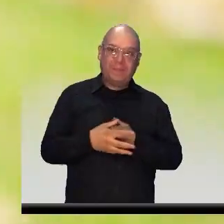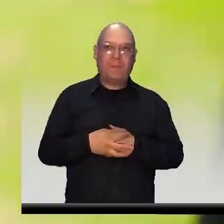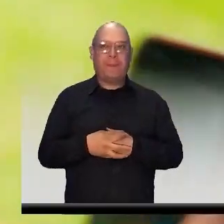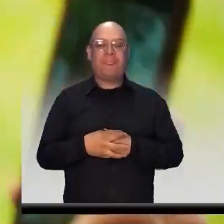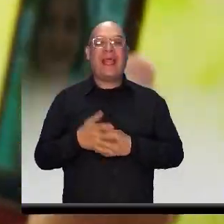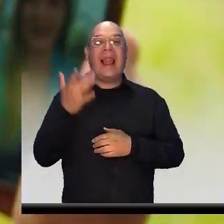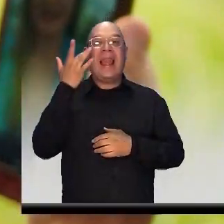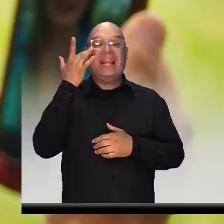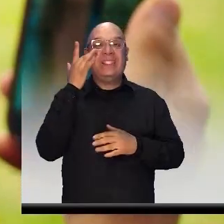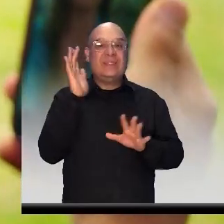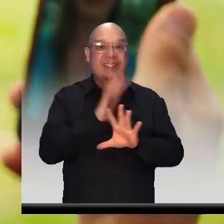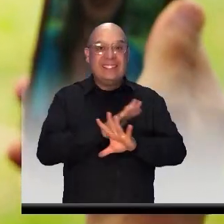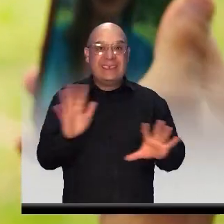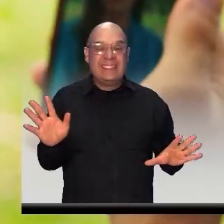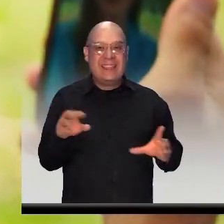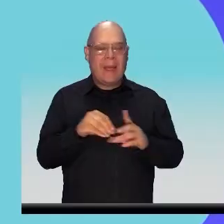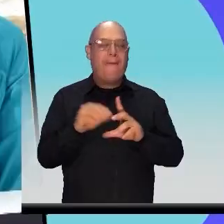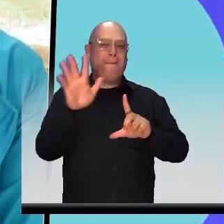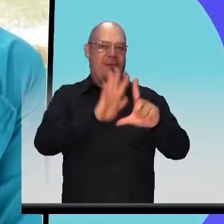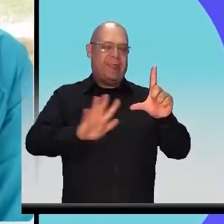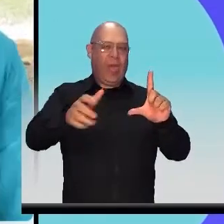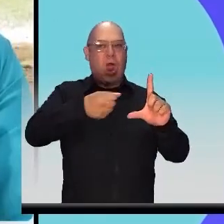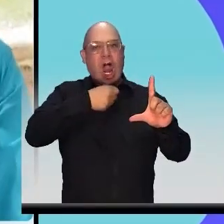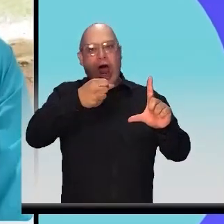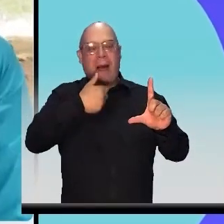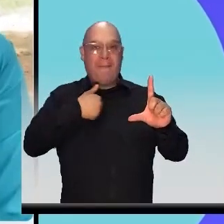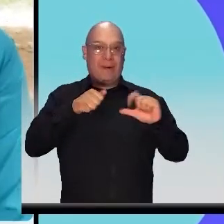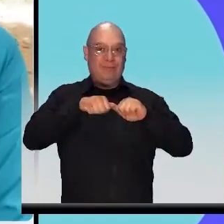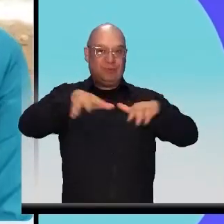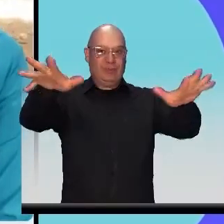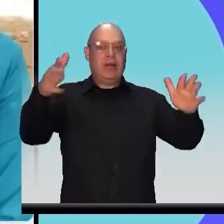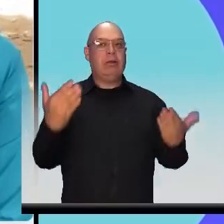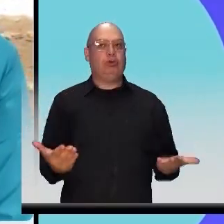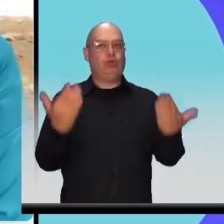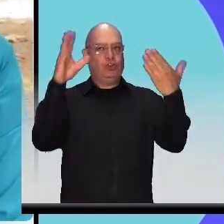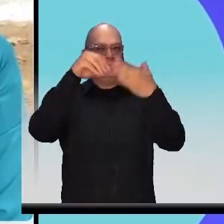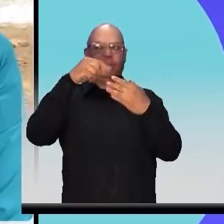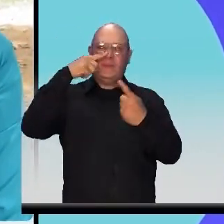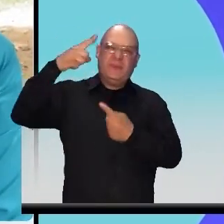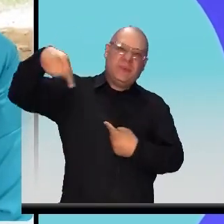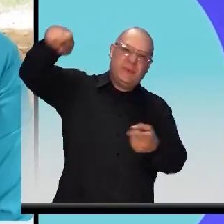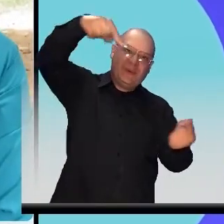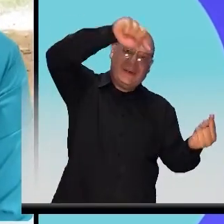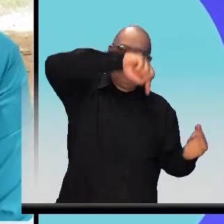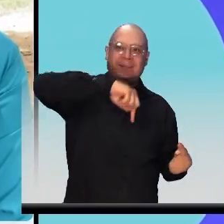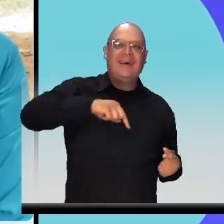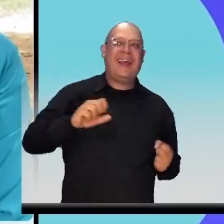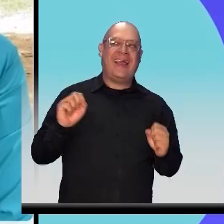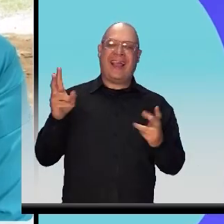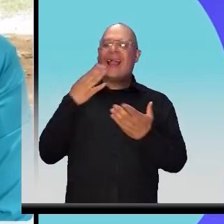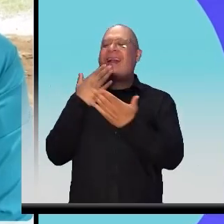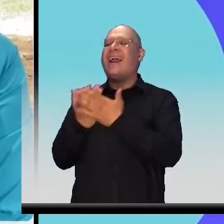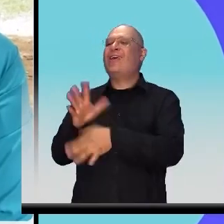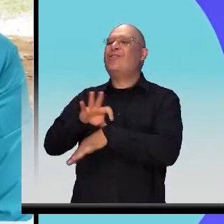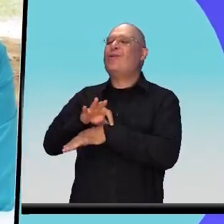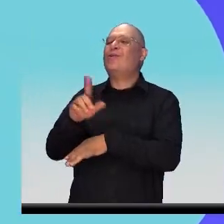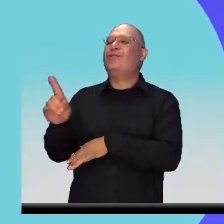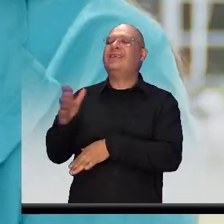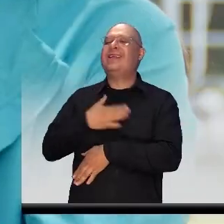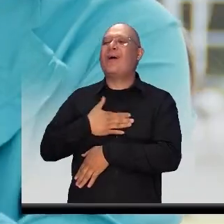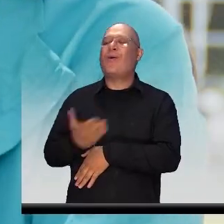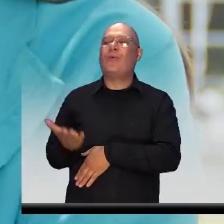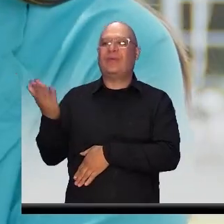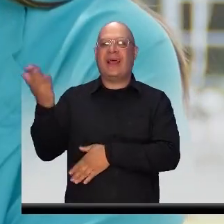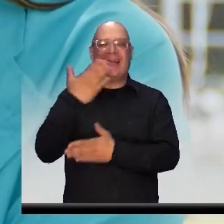el video podcast mío, también te lo paso porque yo sé que te va a servir mucho para tus aventuras. Eso, muchísimas gracias, mi Doc, vos siempre a la orden. De